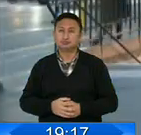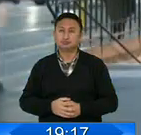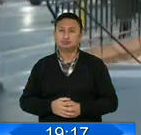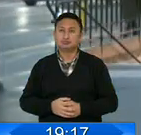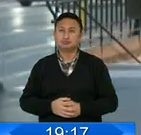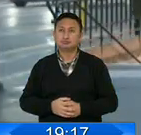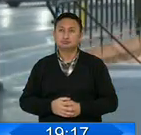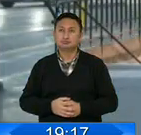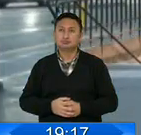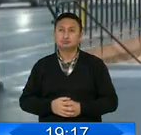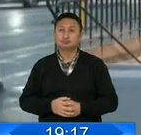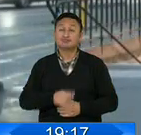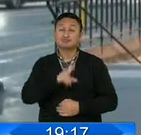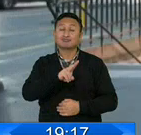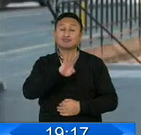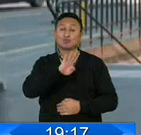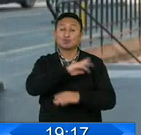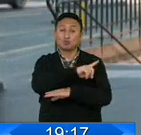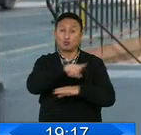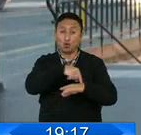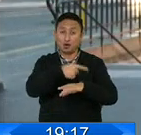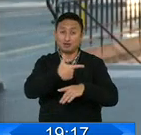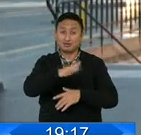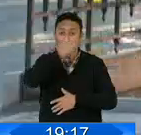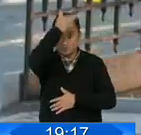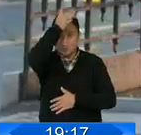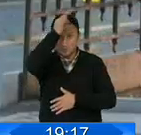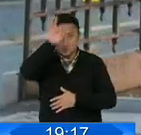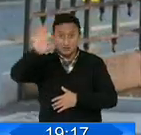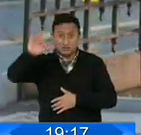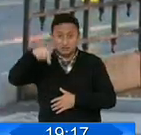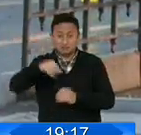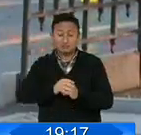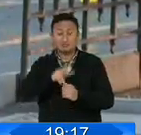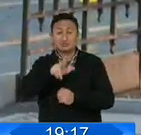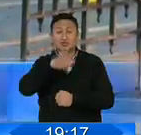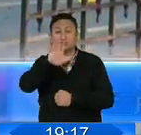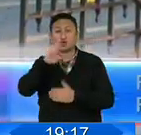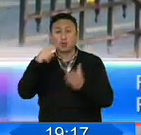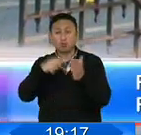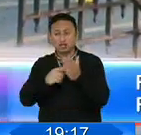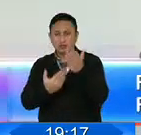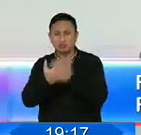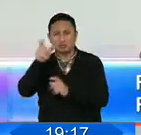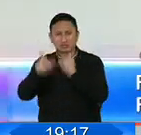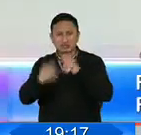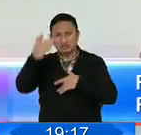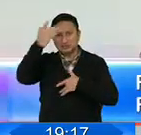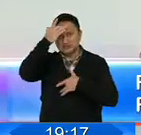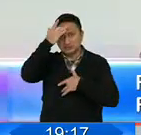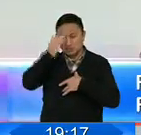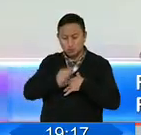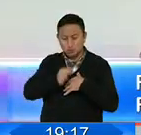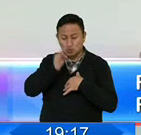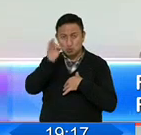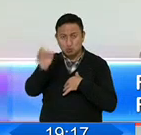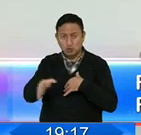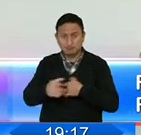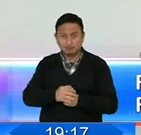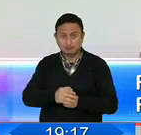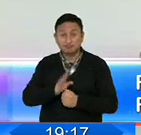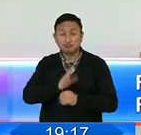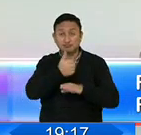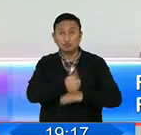Durante las últimas 24 horas, Francia registró 35.000 nuevos infectados con coronavirus. Con esta constatación, las